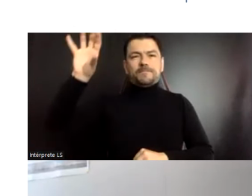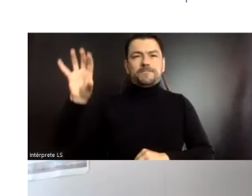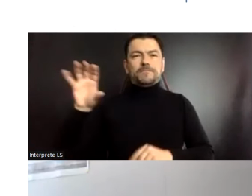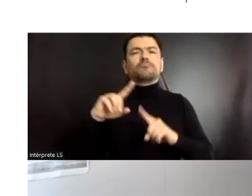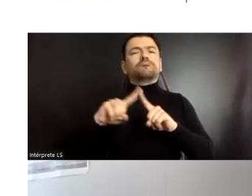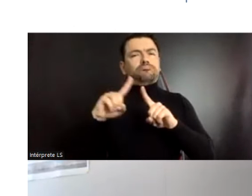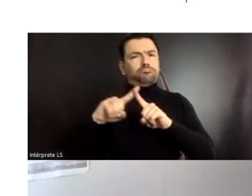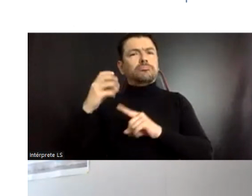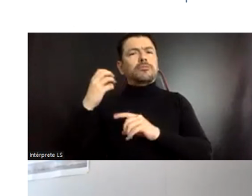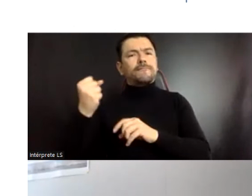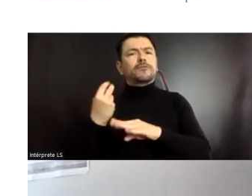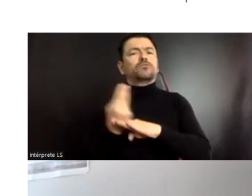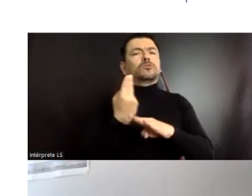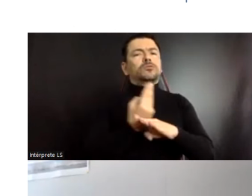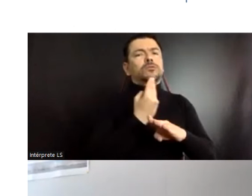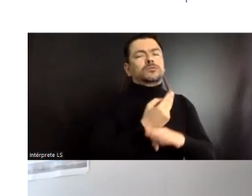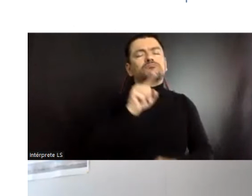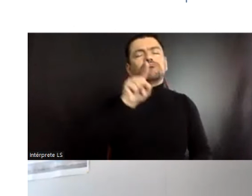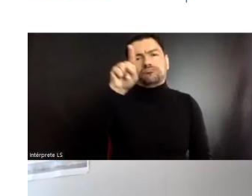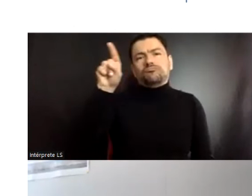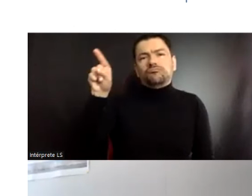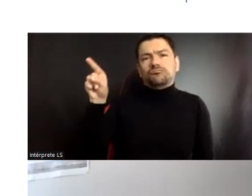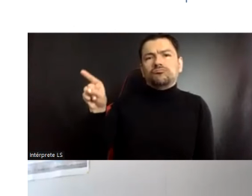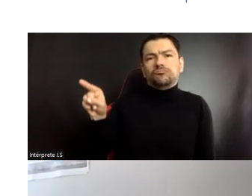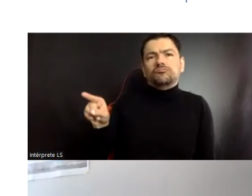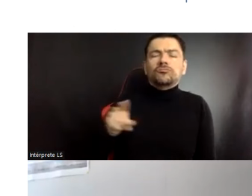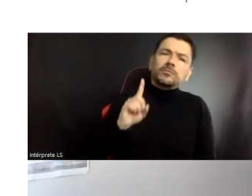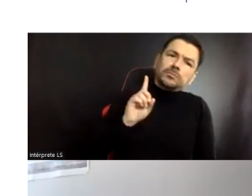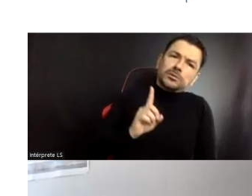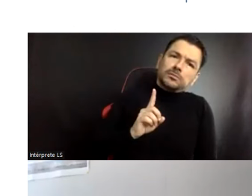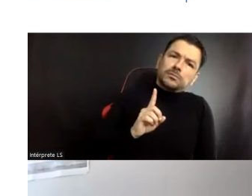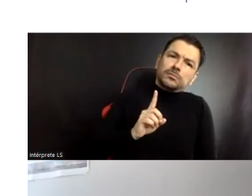a pesar de que ha habido muchísimas actividades de investigación.